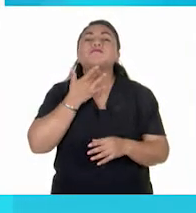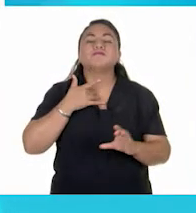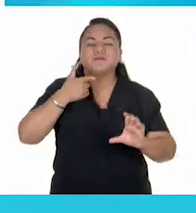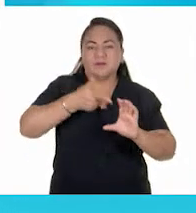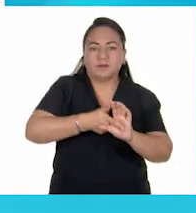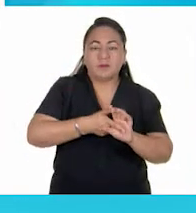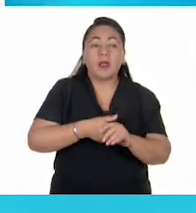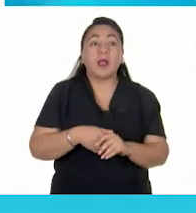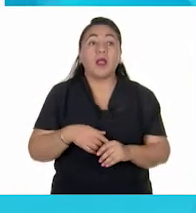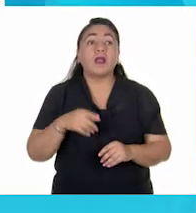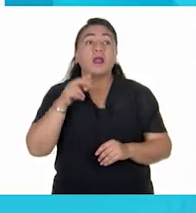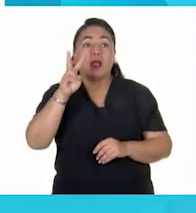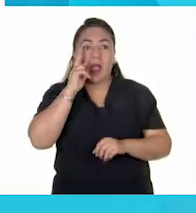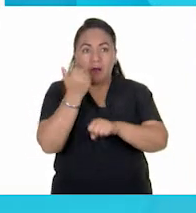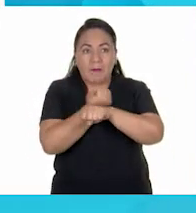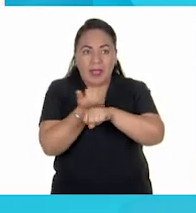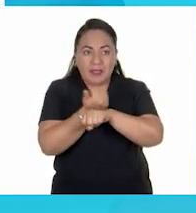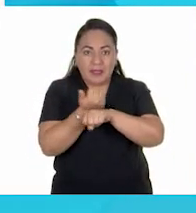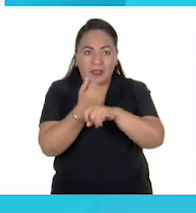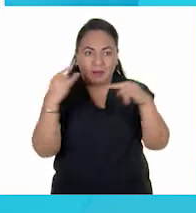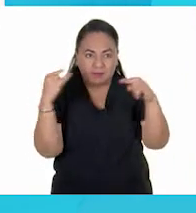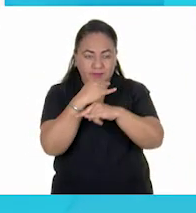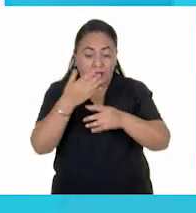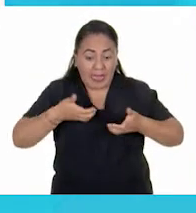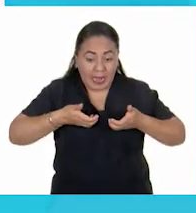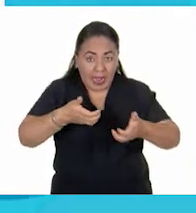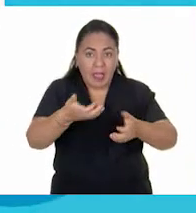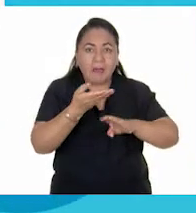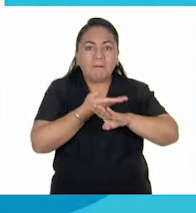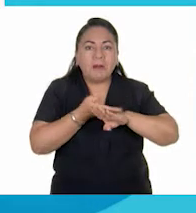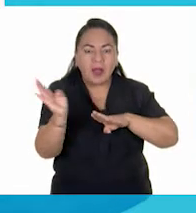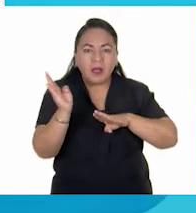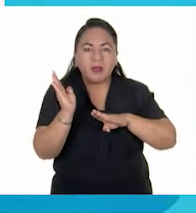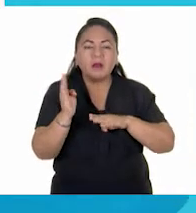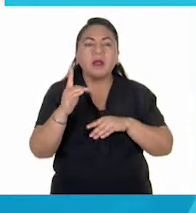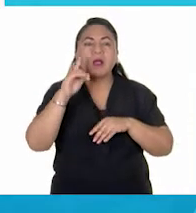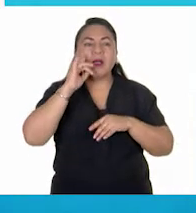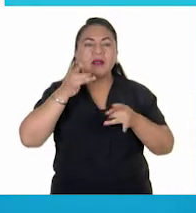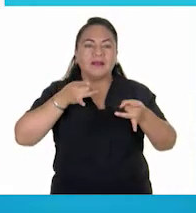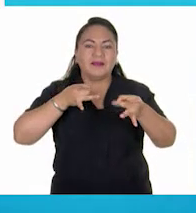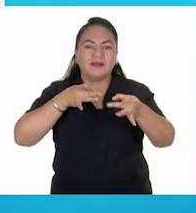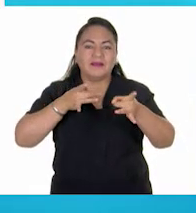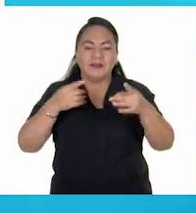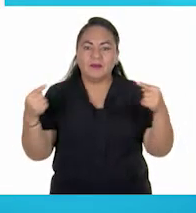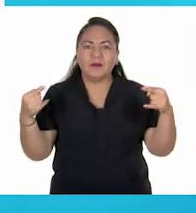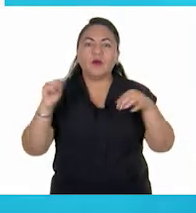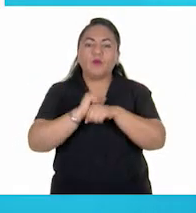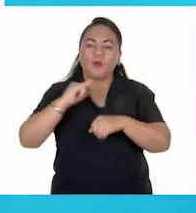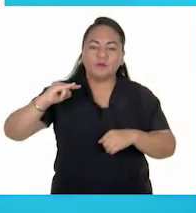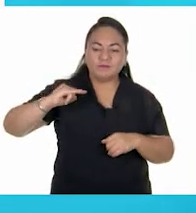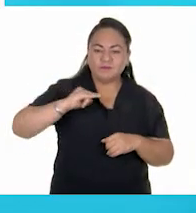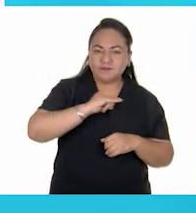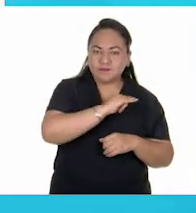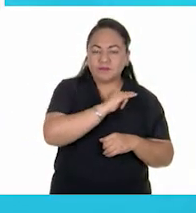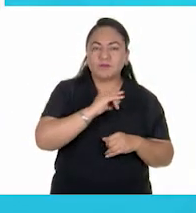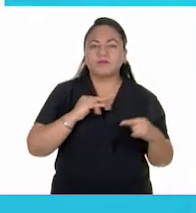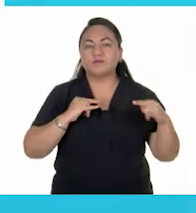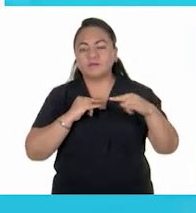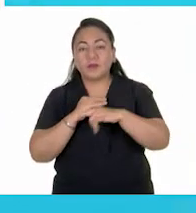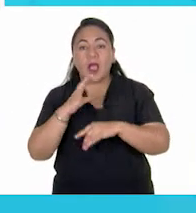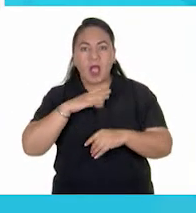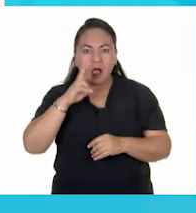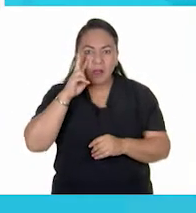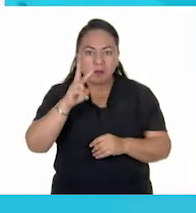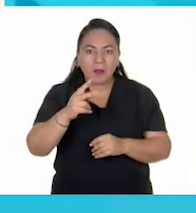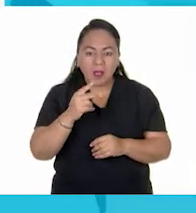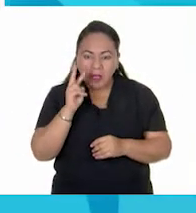en color amarillo, las calles en blanco y ambas tienen flechas que indican el sentido en el que van. Tenemos calles y avenidas que